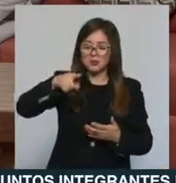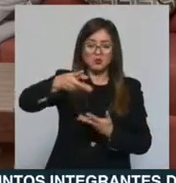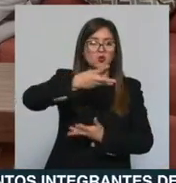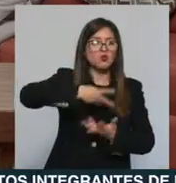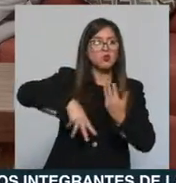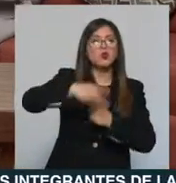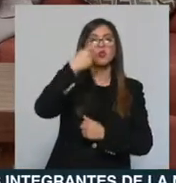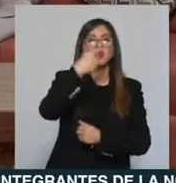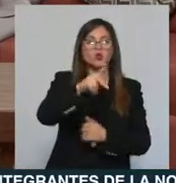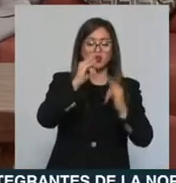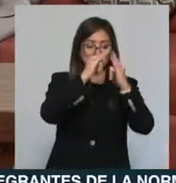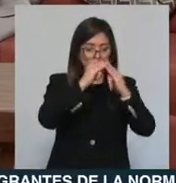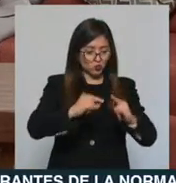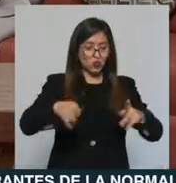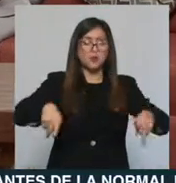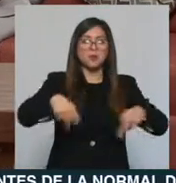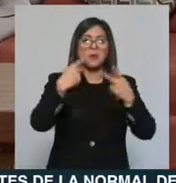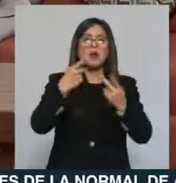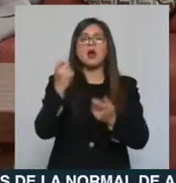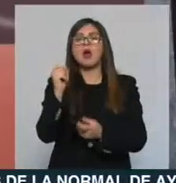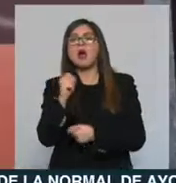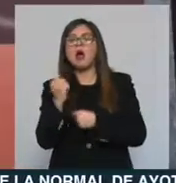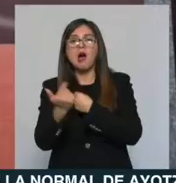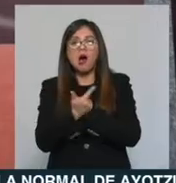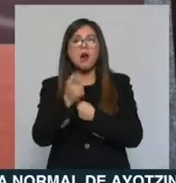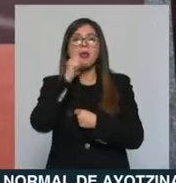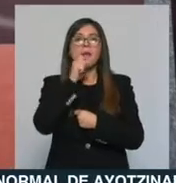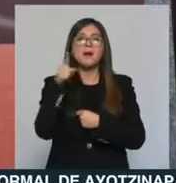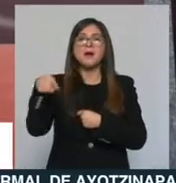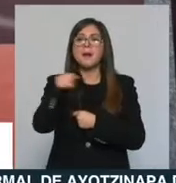en tu stand, en tu producción. Hay una evolución, entonces. Claro, tu número de